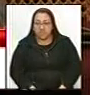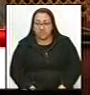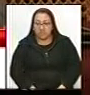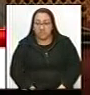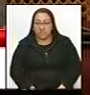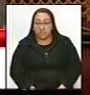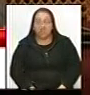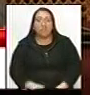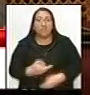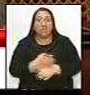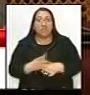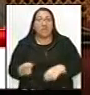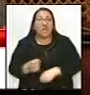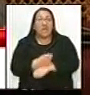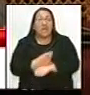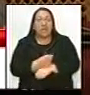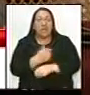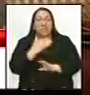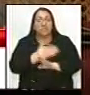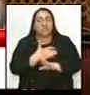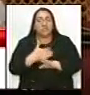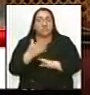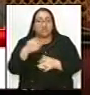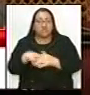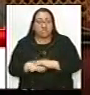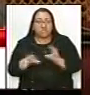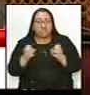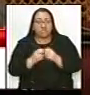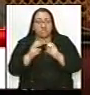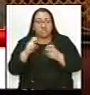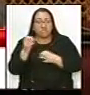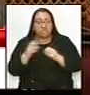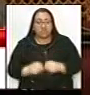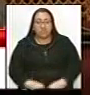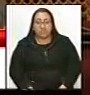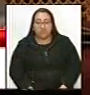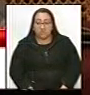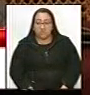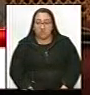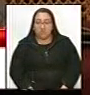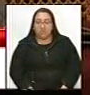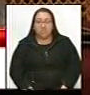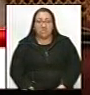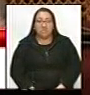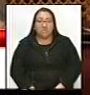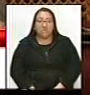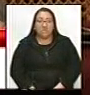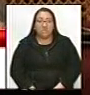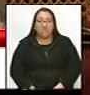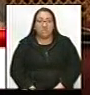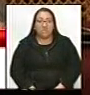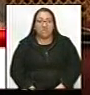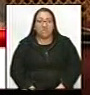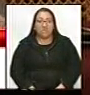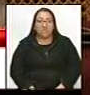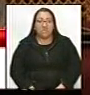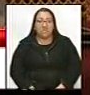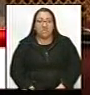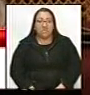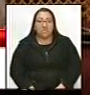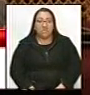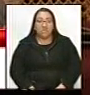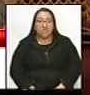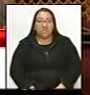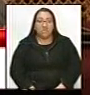rápida y progresiva todo dentro de un régimen económico es decir vamos a establecer tengo ahora un país ese país